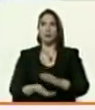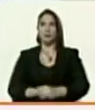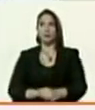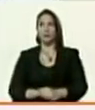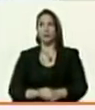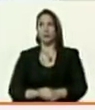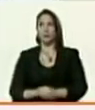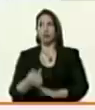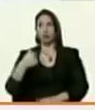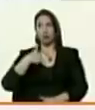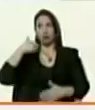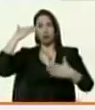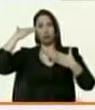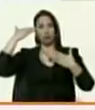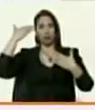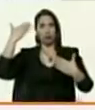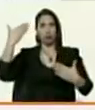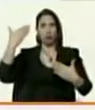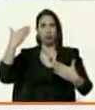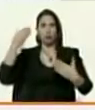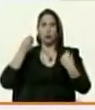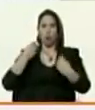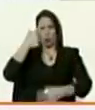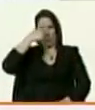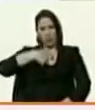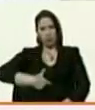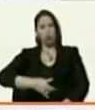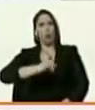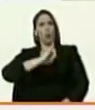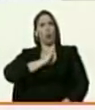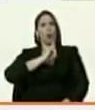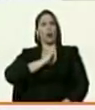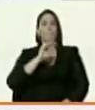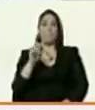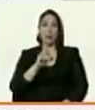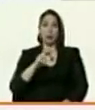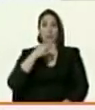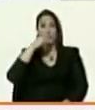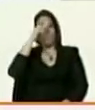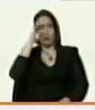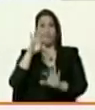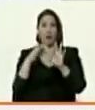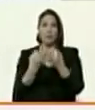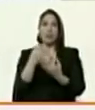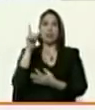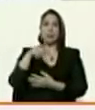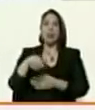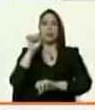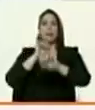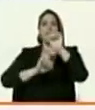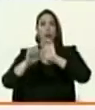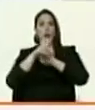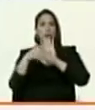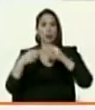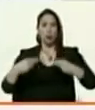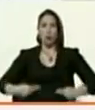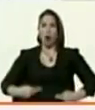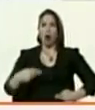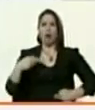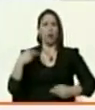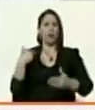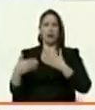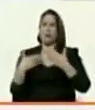yo saludo como ciudadano venezolano, como padre de familia, como defensor de derechos humanos, más allá de cualquier cargo